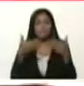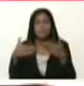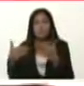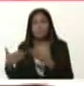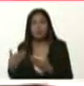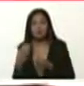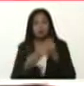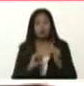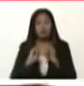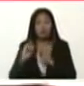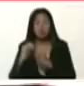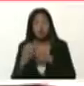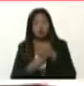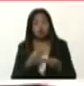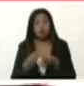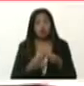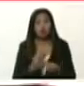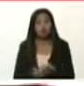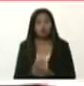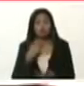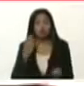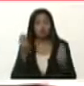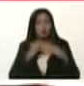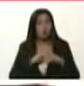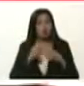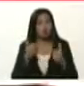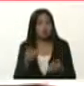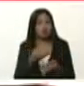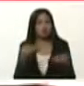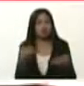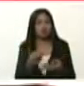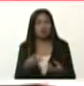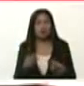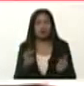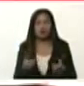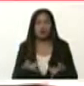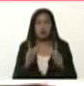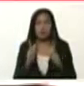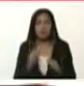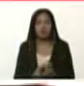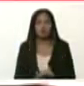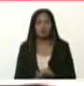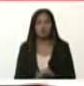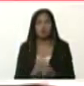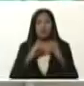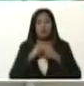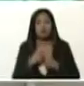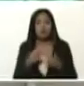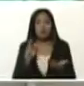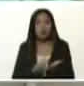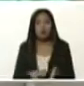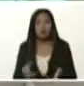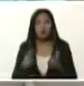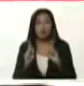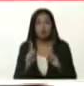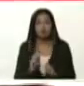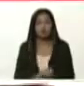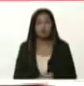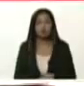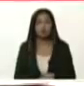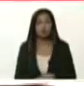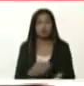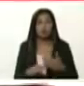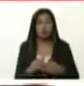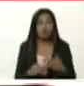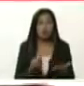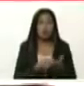hicieron ustedes. Estoy de acuerdo. De inmediato, Aristóbulo, aprobado. Y llevemos